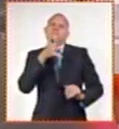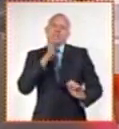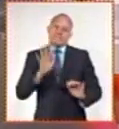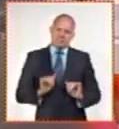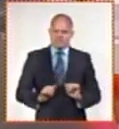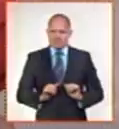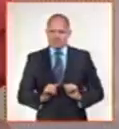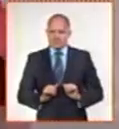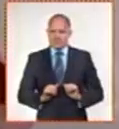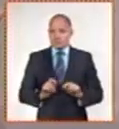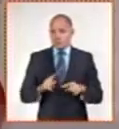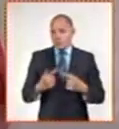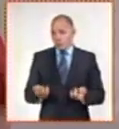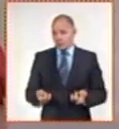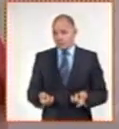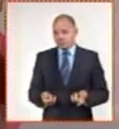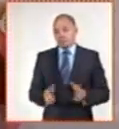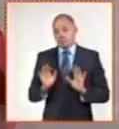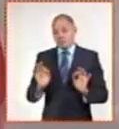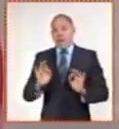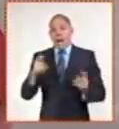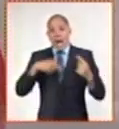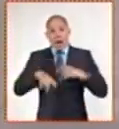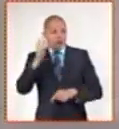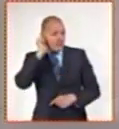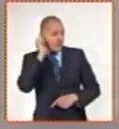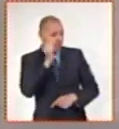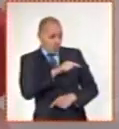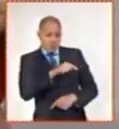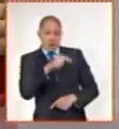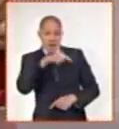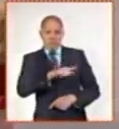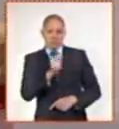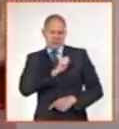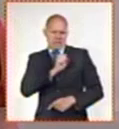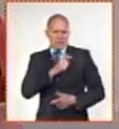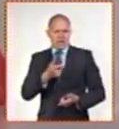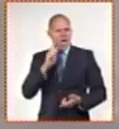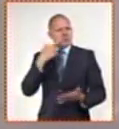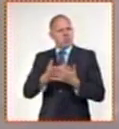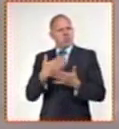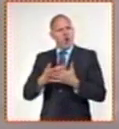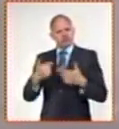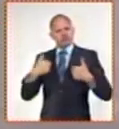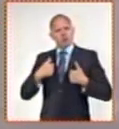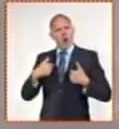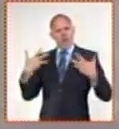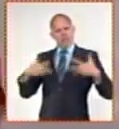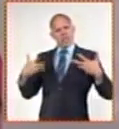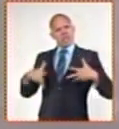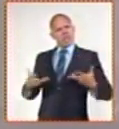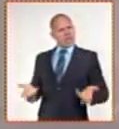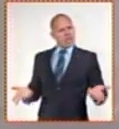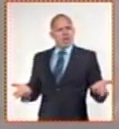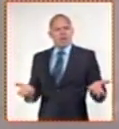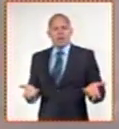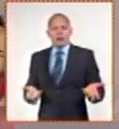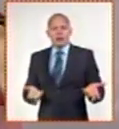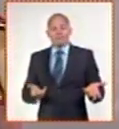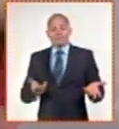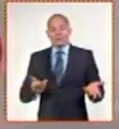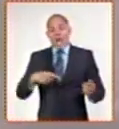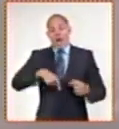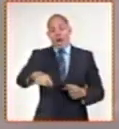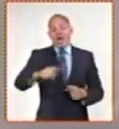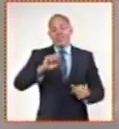obviamente a Cristina Fernández demostrar su inocencia, porque lo que viene ahora, por ejemplo, el 5 de septiembre, es que su abogado